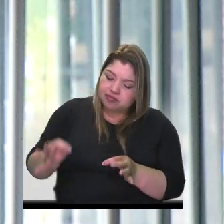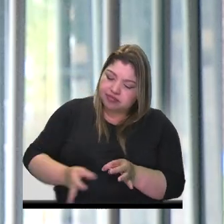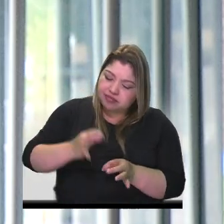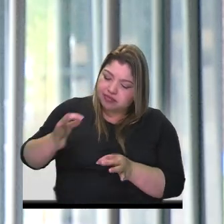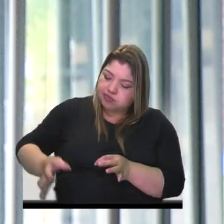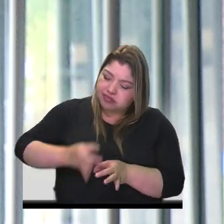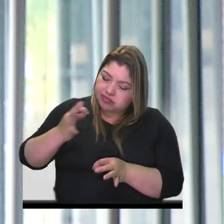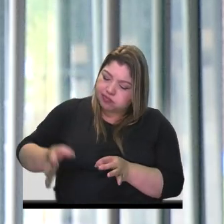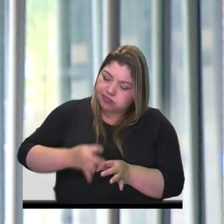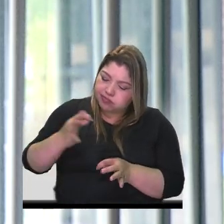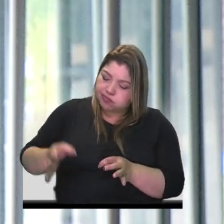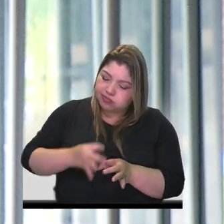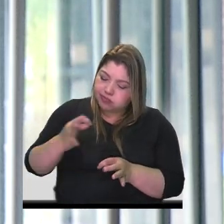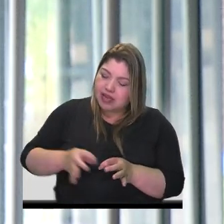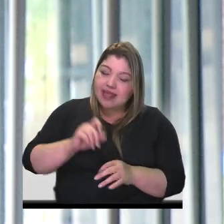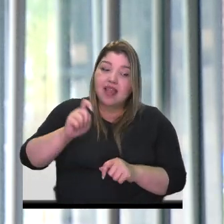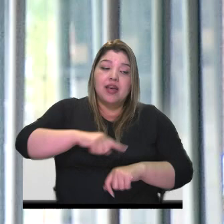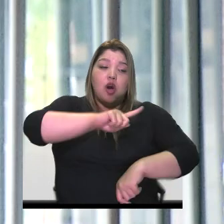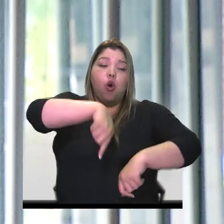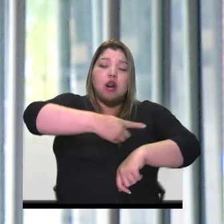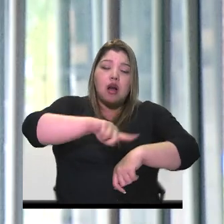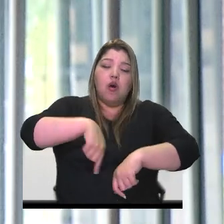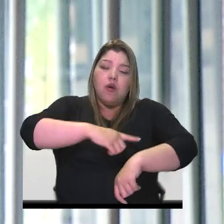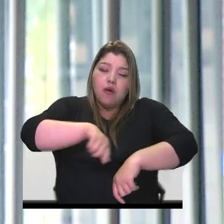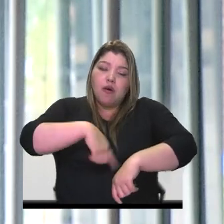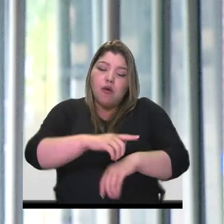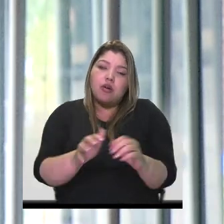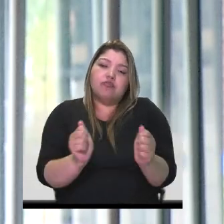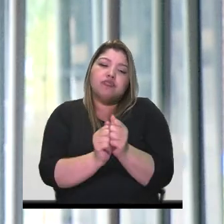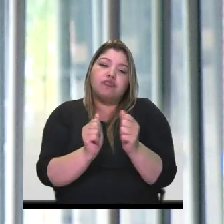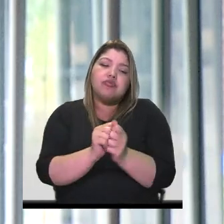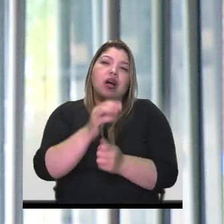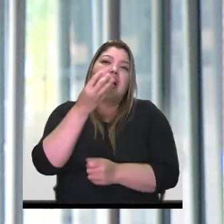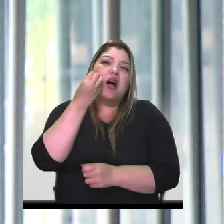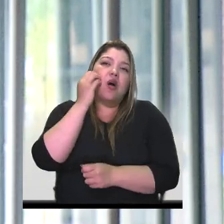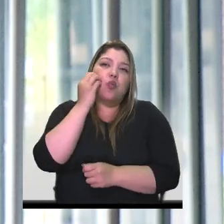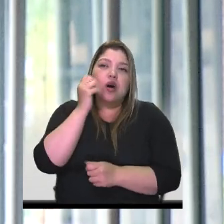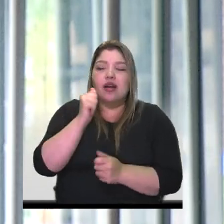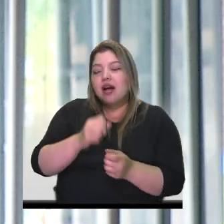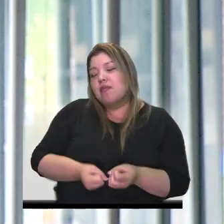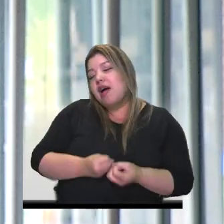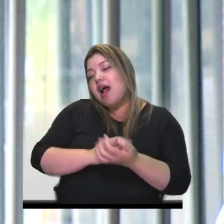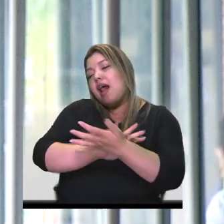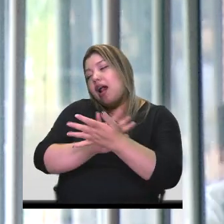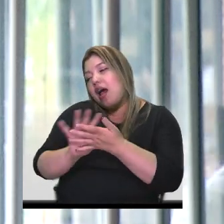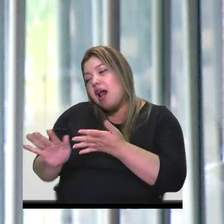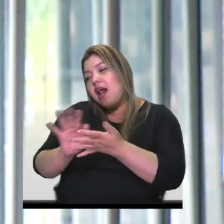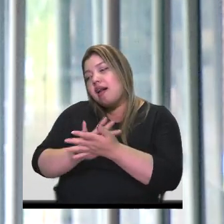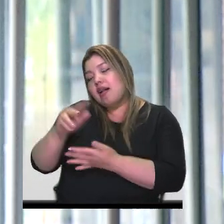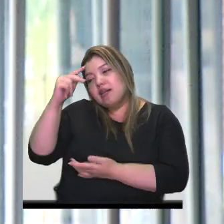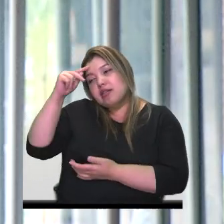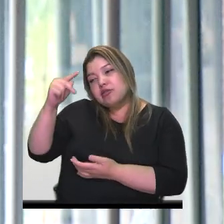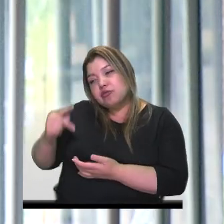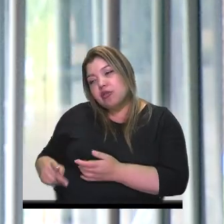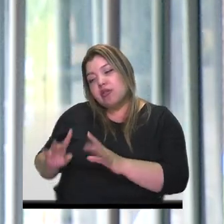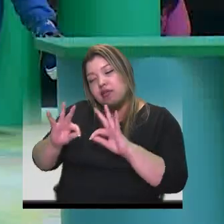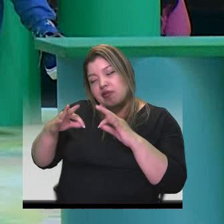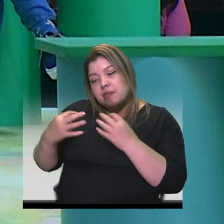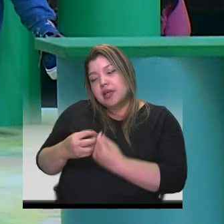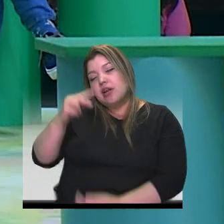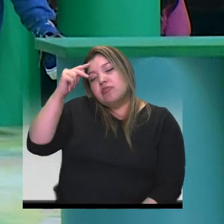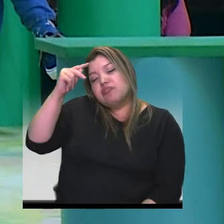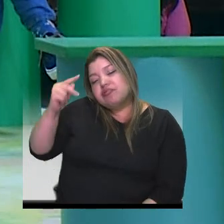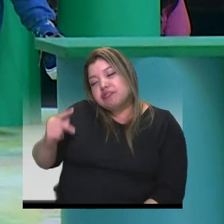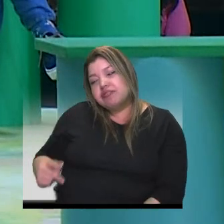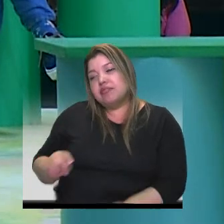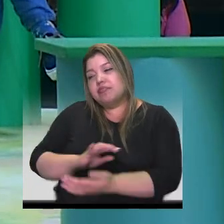y no es un asunto técnico, es un asunto espiritual, donde ella le va entregando la historia de su pueblo, la historia de su familia, y con esa misma historia